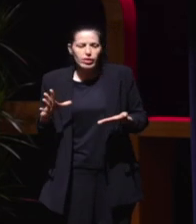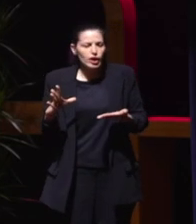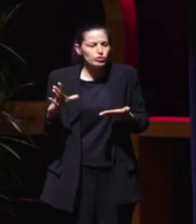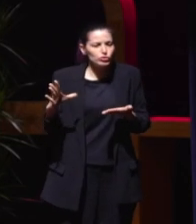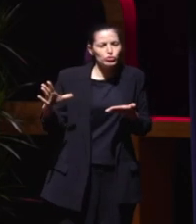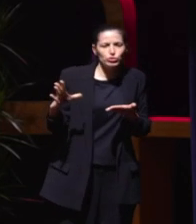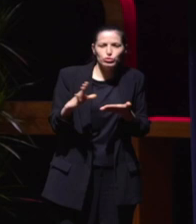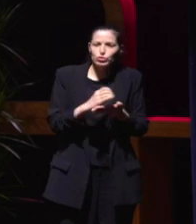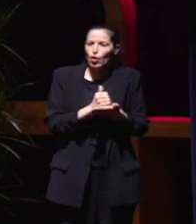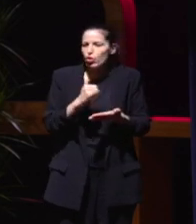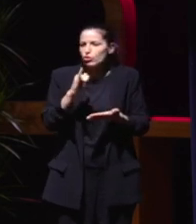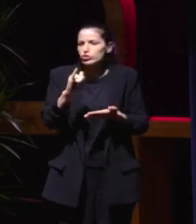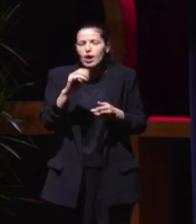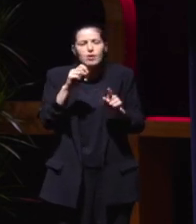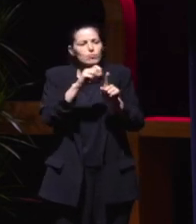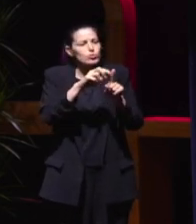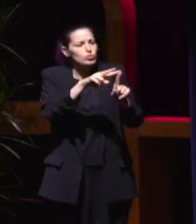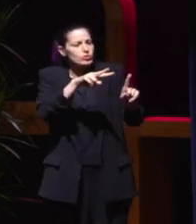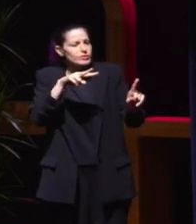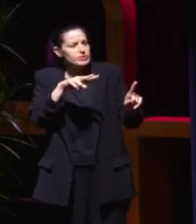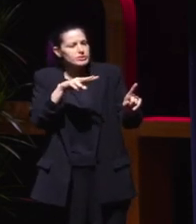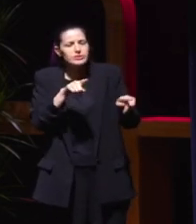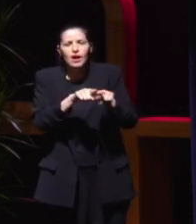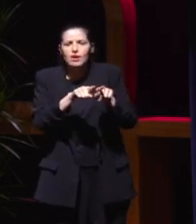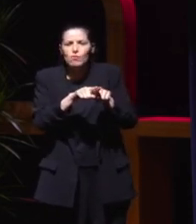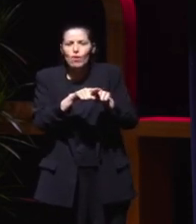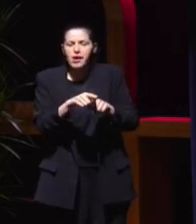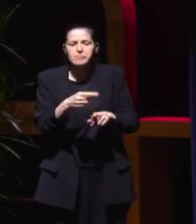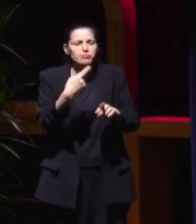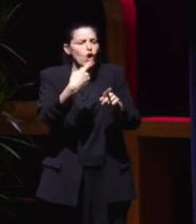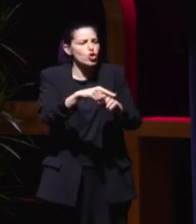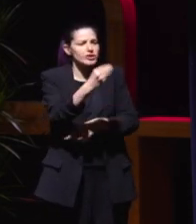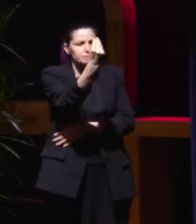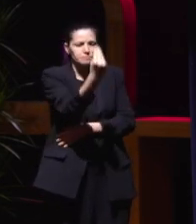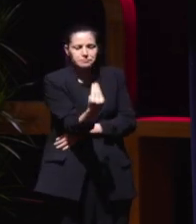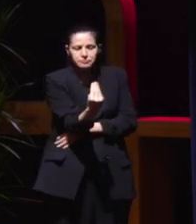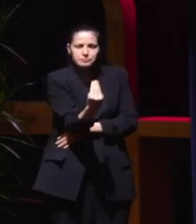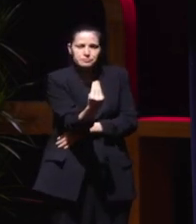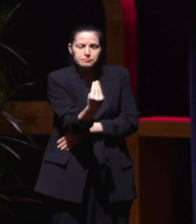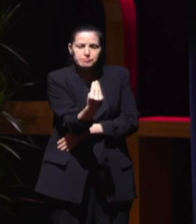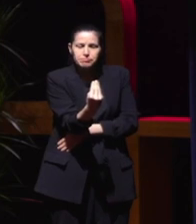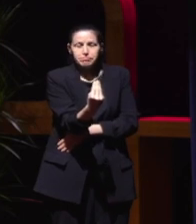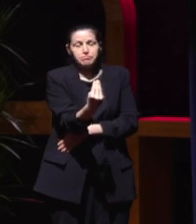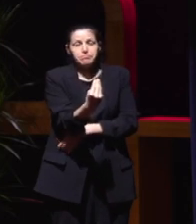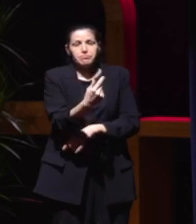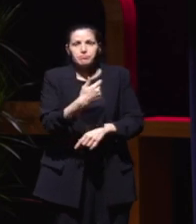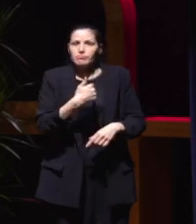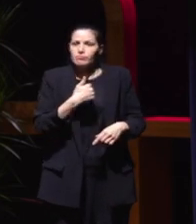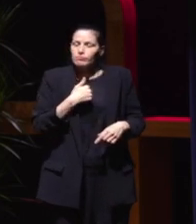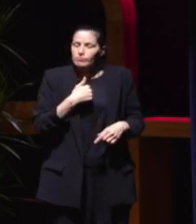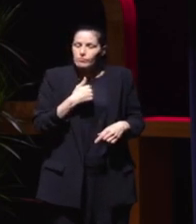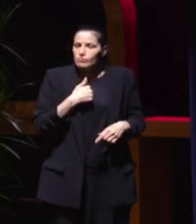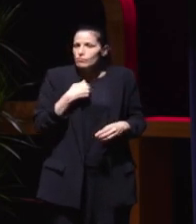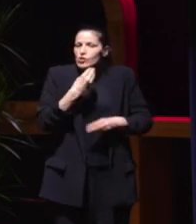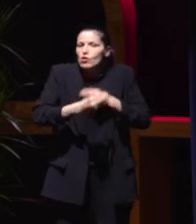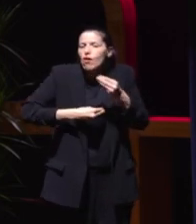mirada cosificadora en el caso de las mujeres es brutal y yo creo que que es yo lo que hago es